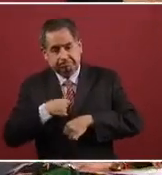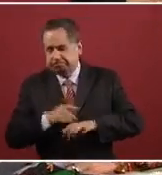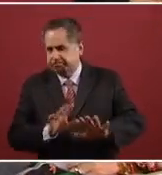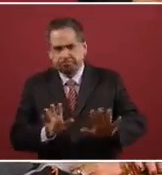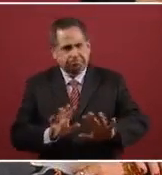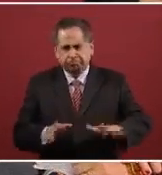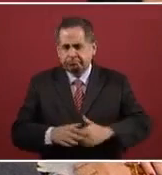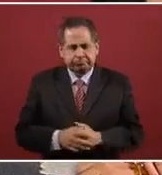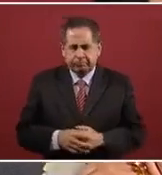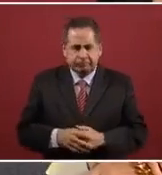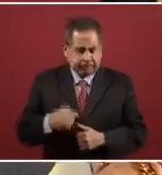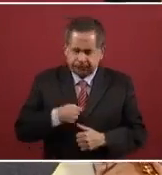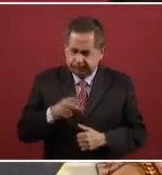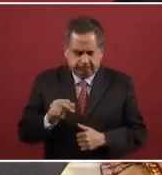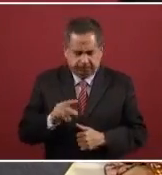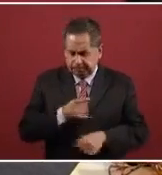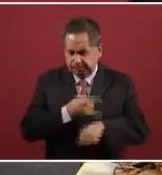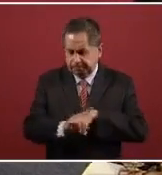No es